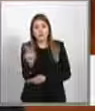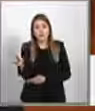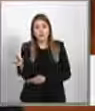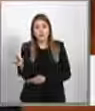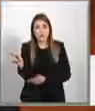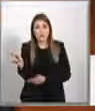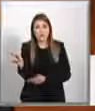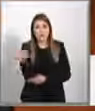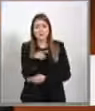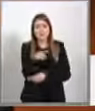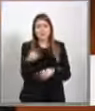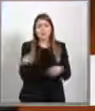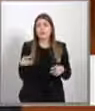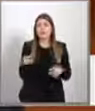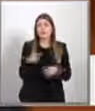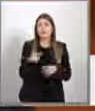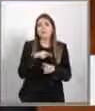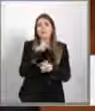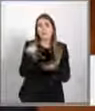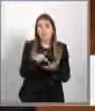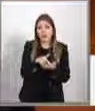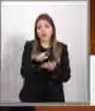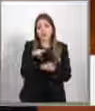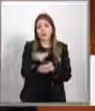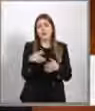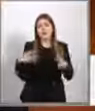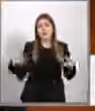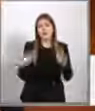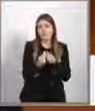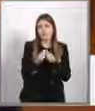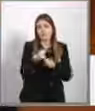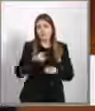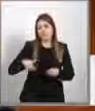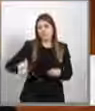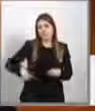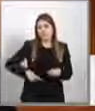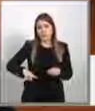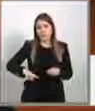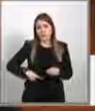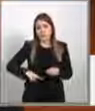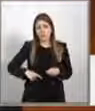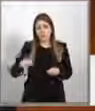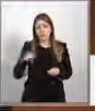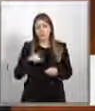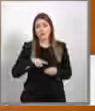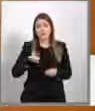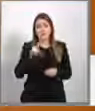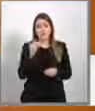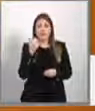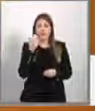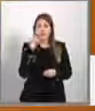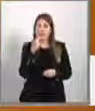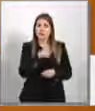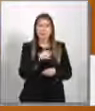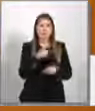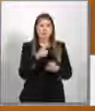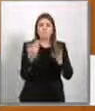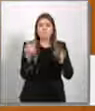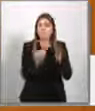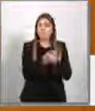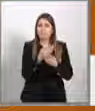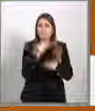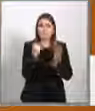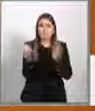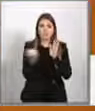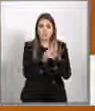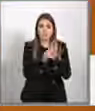las instancias y colectivos de la sociedad civil quienes se han pronunciado en contra de este dictamen y han señalado